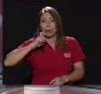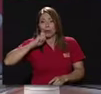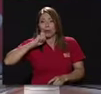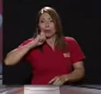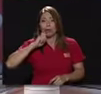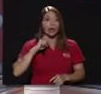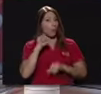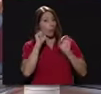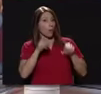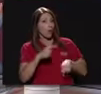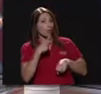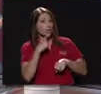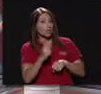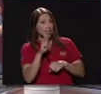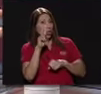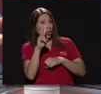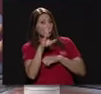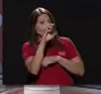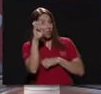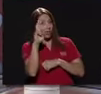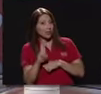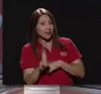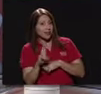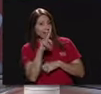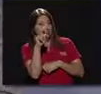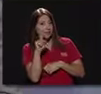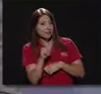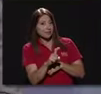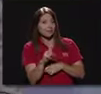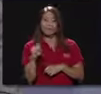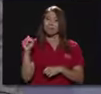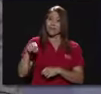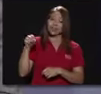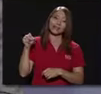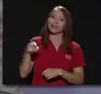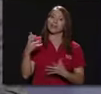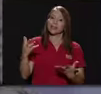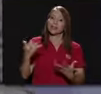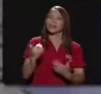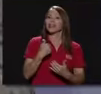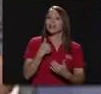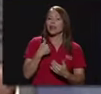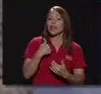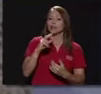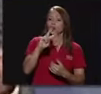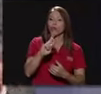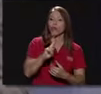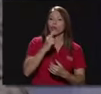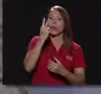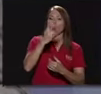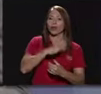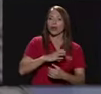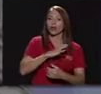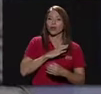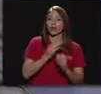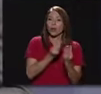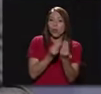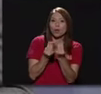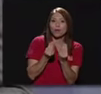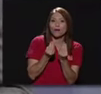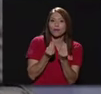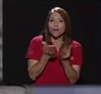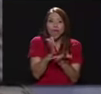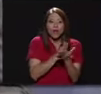dos Costa Ricas, de alguna manera. Efectivamente, de hecho tenemos una dualidad productiva donde tenemos sectores que van muy